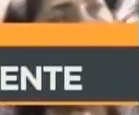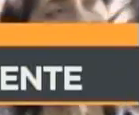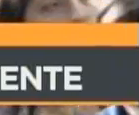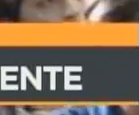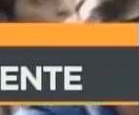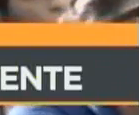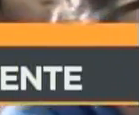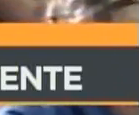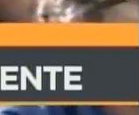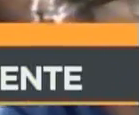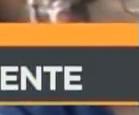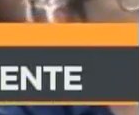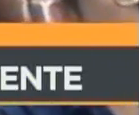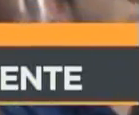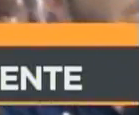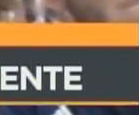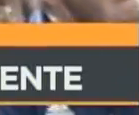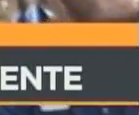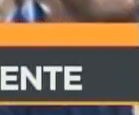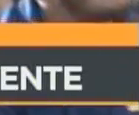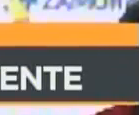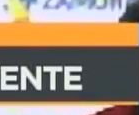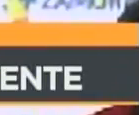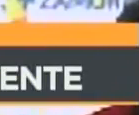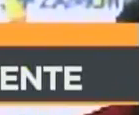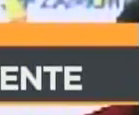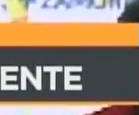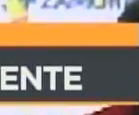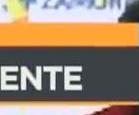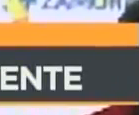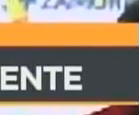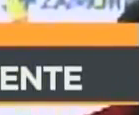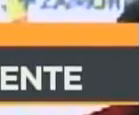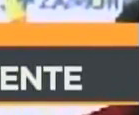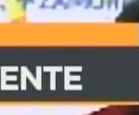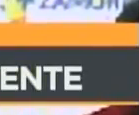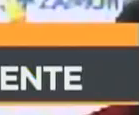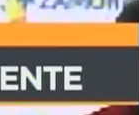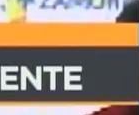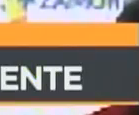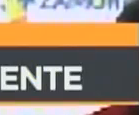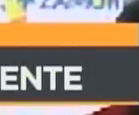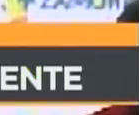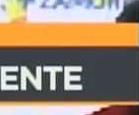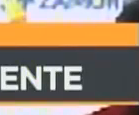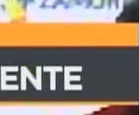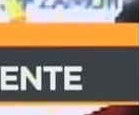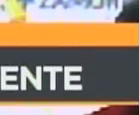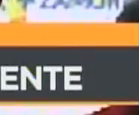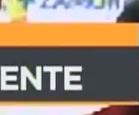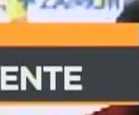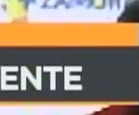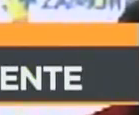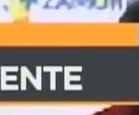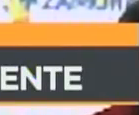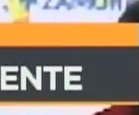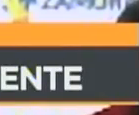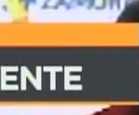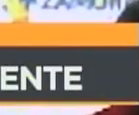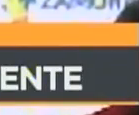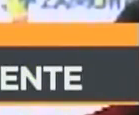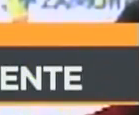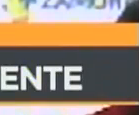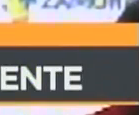la convocatoria, la iniciativa de convocarla, es el presidente de la República, Nicolás Maduro Moros, así les